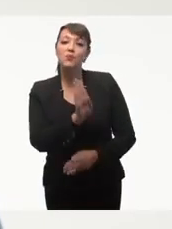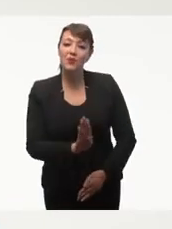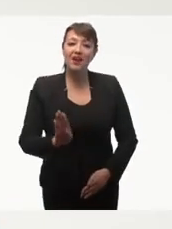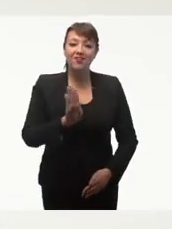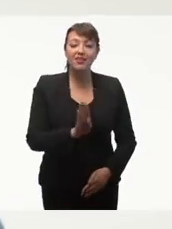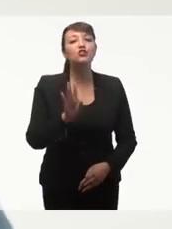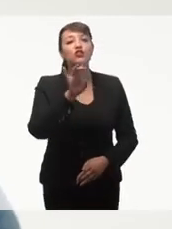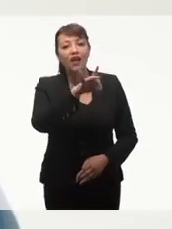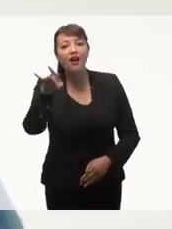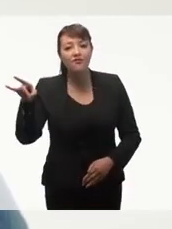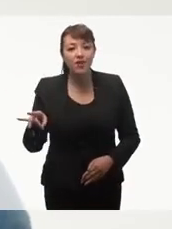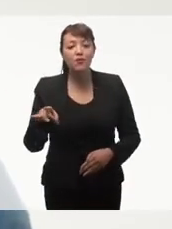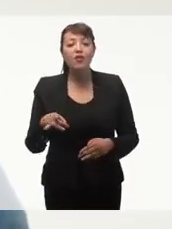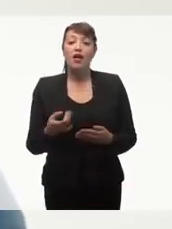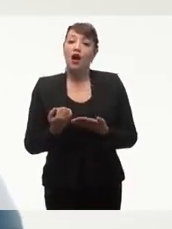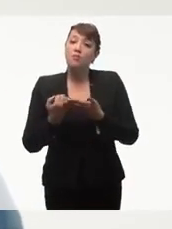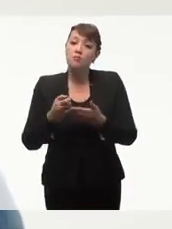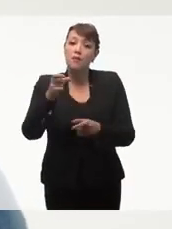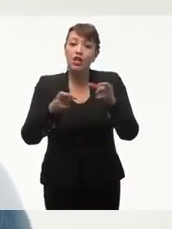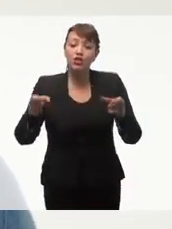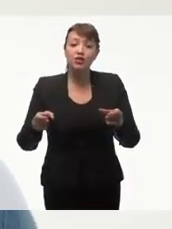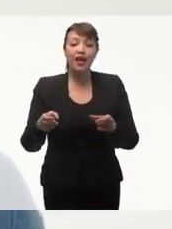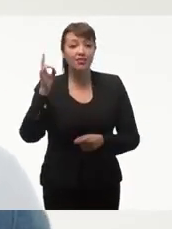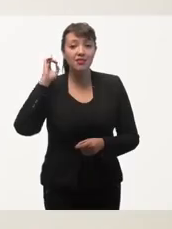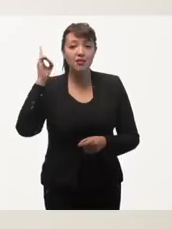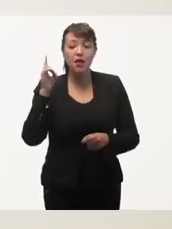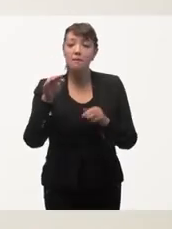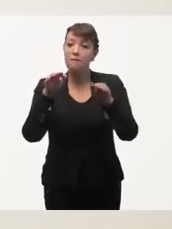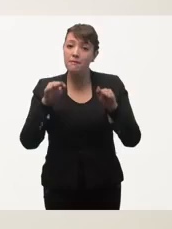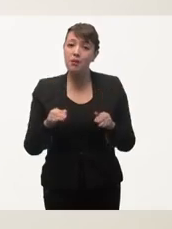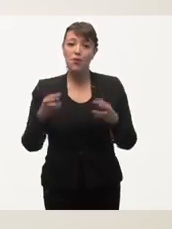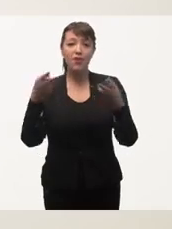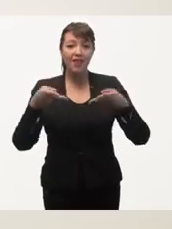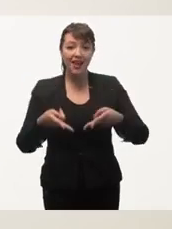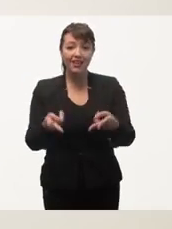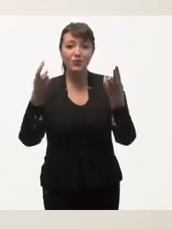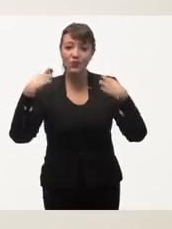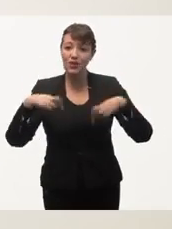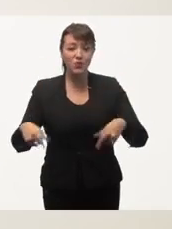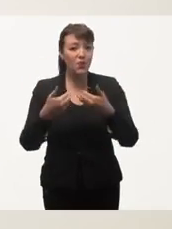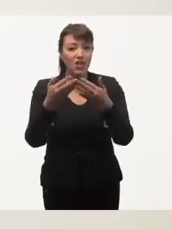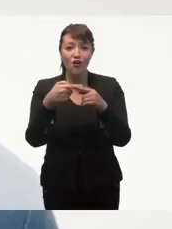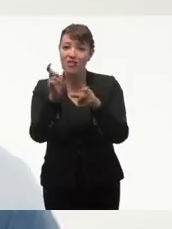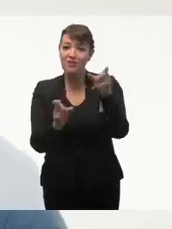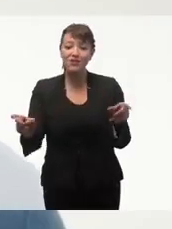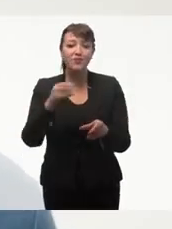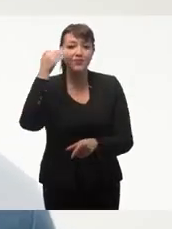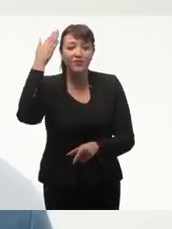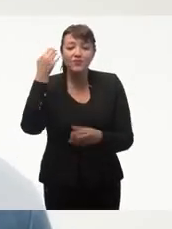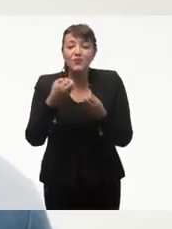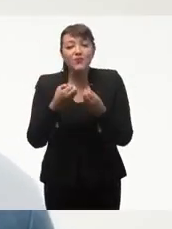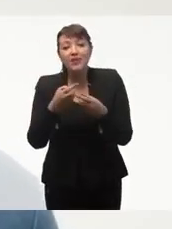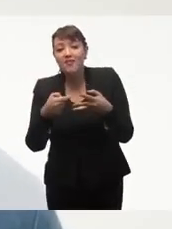Partamos de esta base. Todos sabemos y defendemos que las personas con discapacidad deben tener los mismos derechos y oportunidades que cualquiera. Pero lo